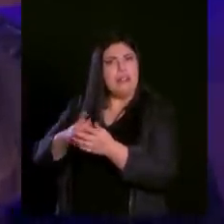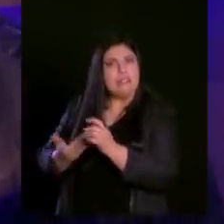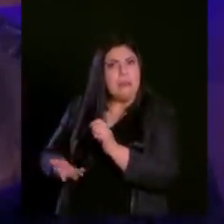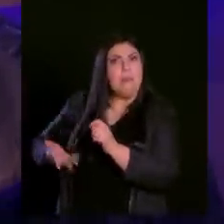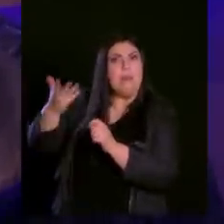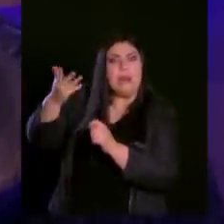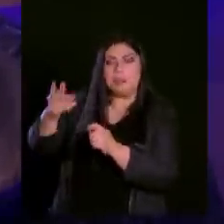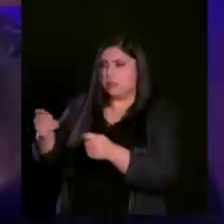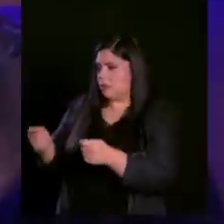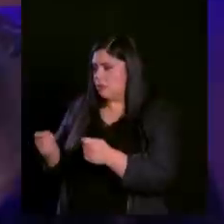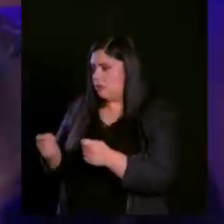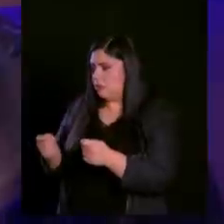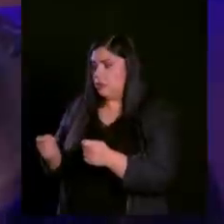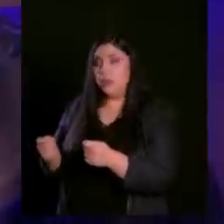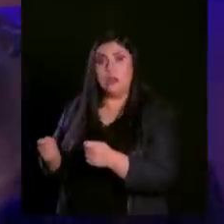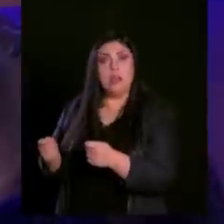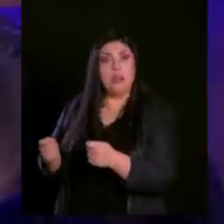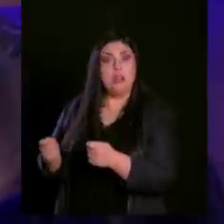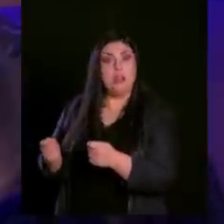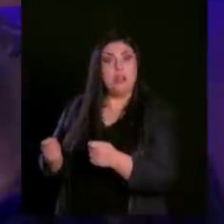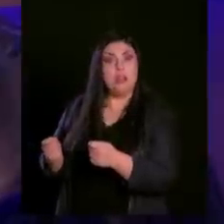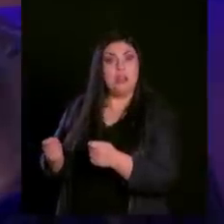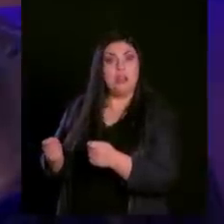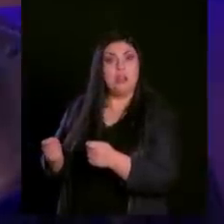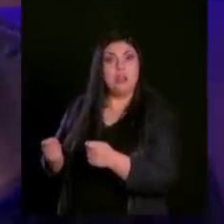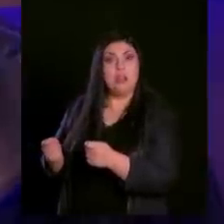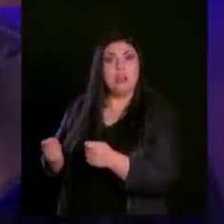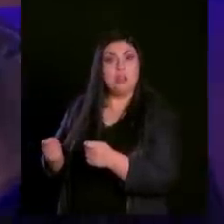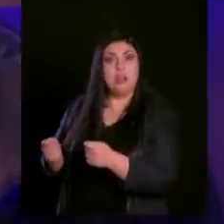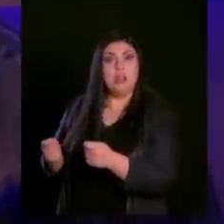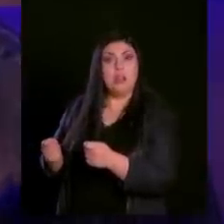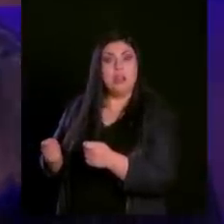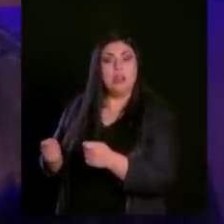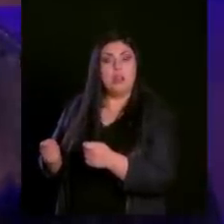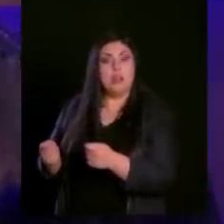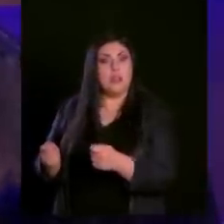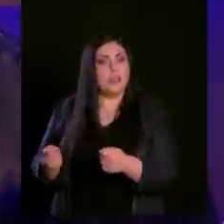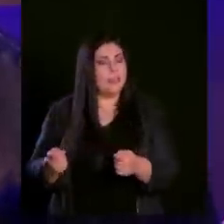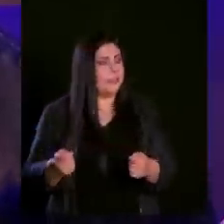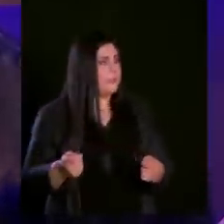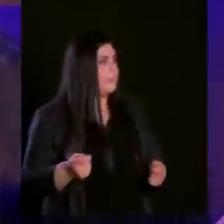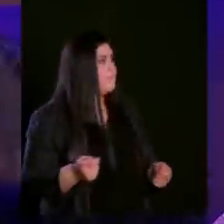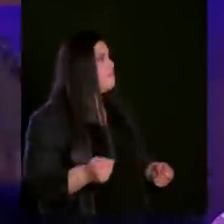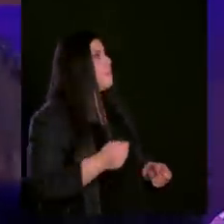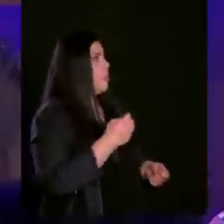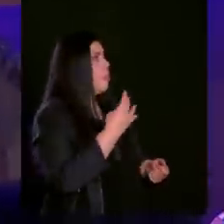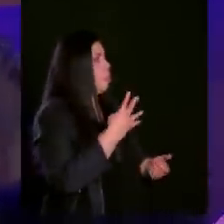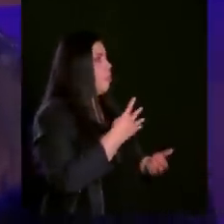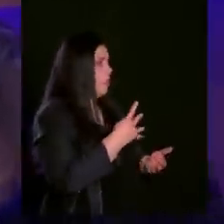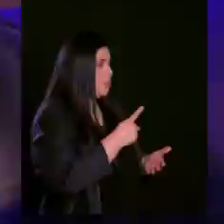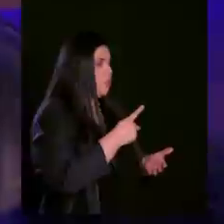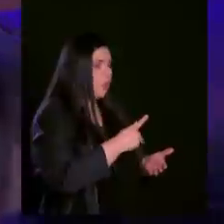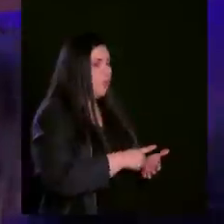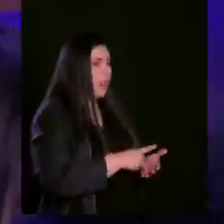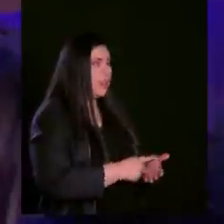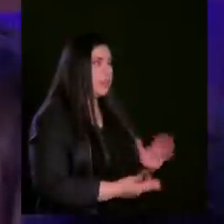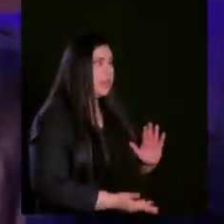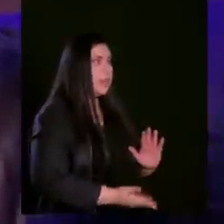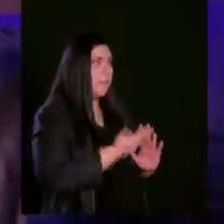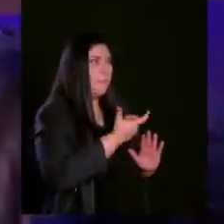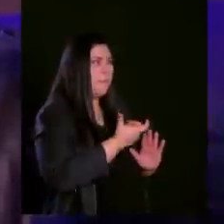yo dije cuatro veces el día que estaba Jesús allá porque dije cuatro pero lo voy a cumplir cuatro Aquí está cuatro veces